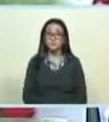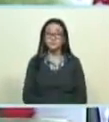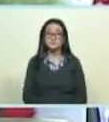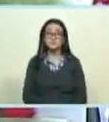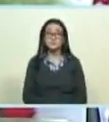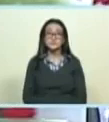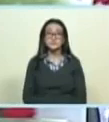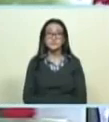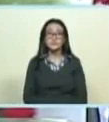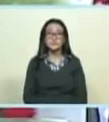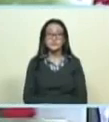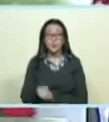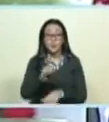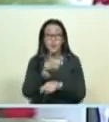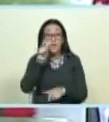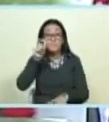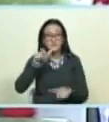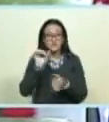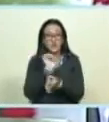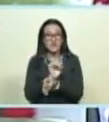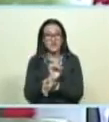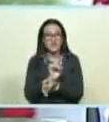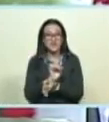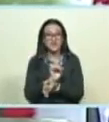uno de los procesados,